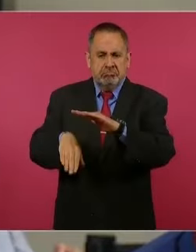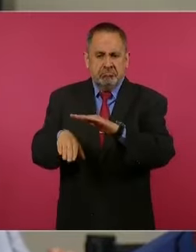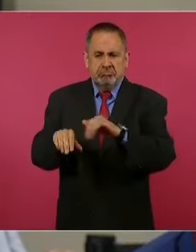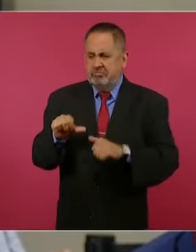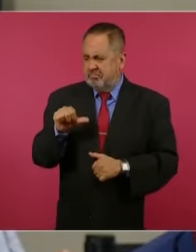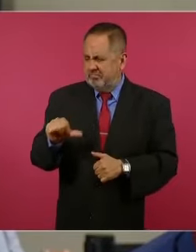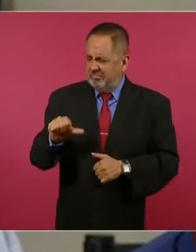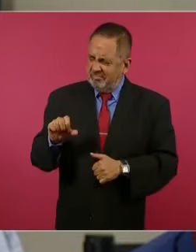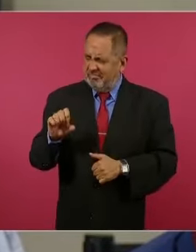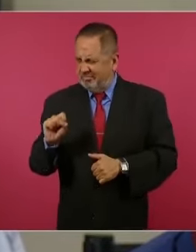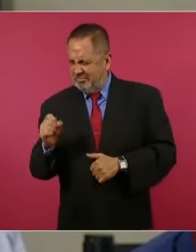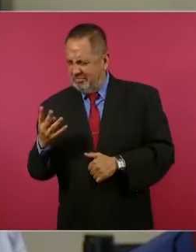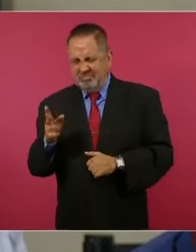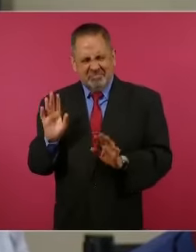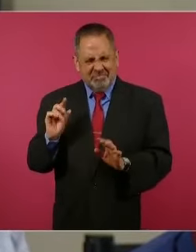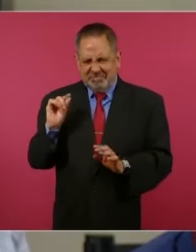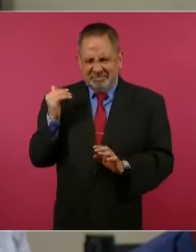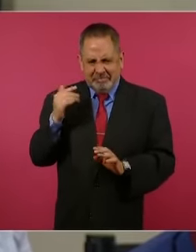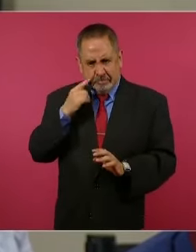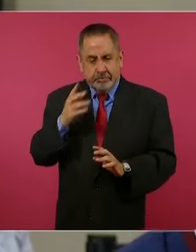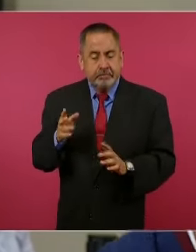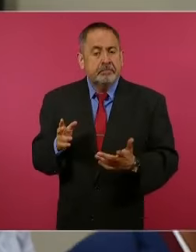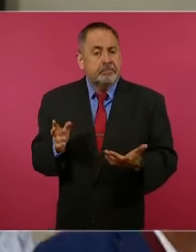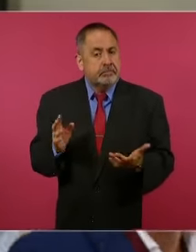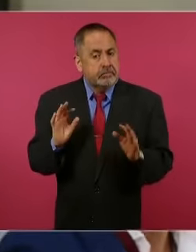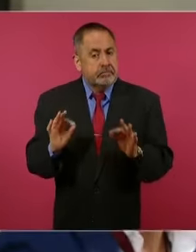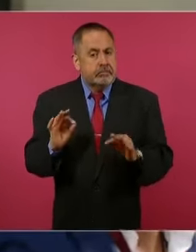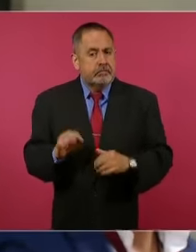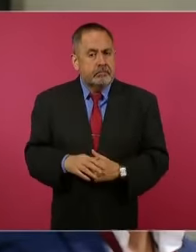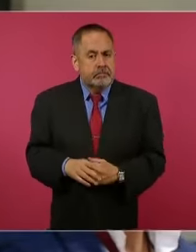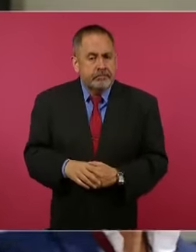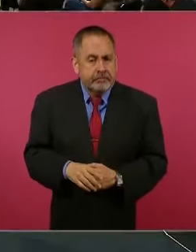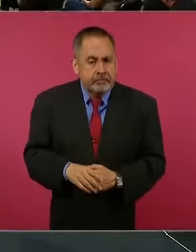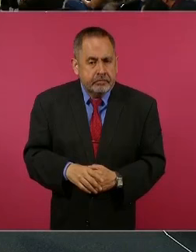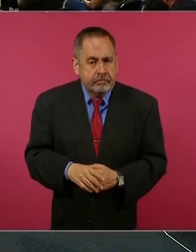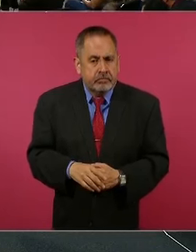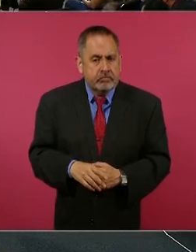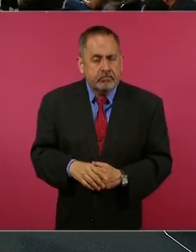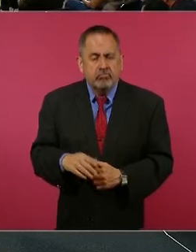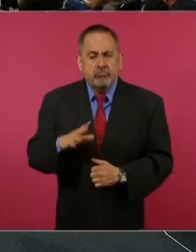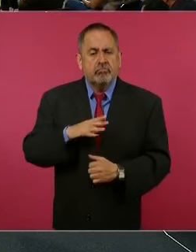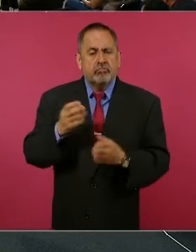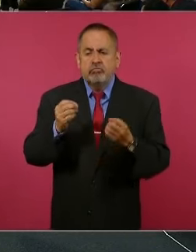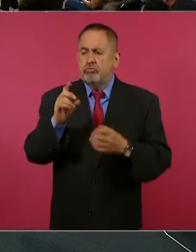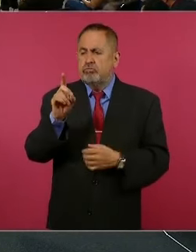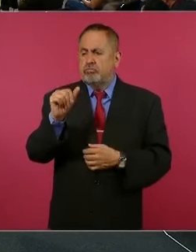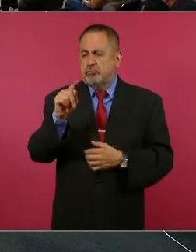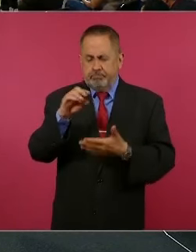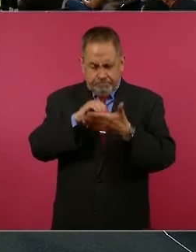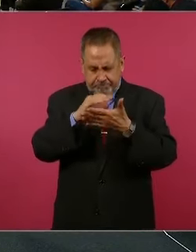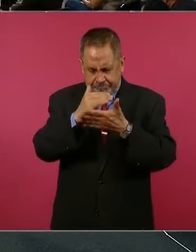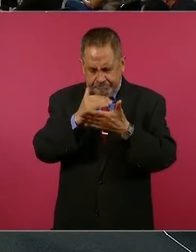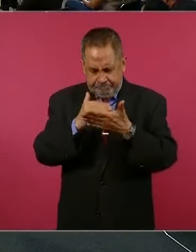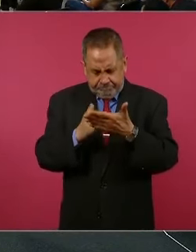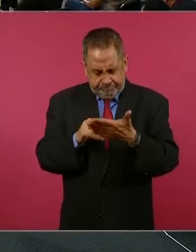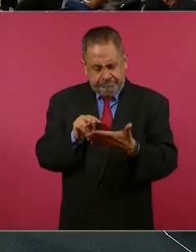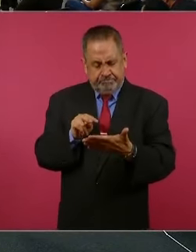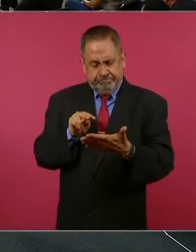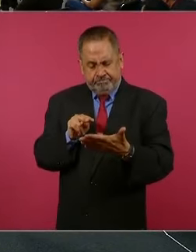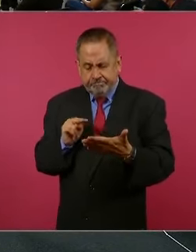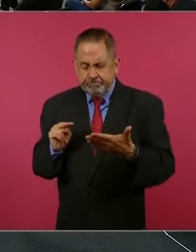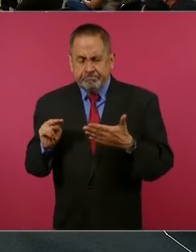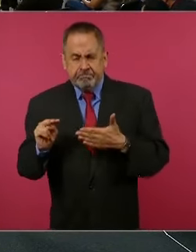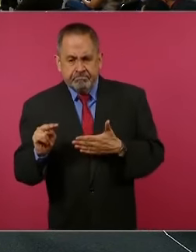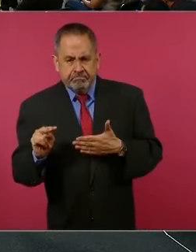1664 según revisaba hace un rato el tema y mire hay hay muchos datos no que nos ofrecen una perspectiva